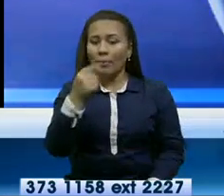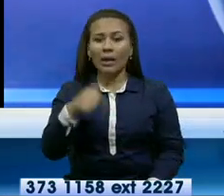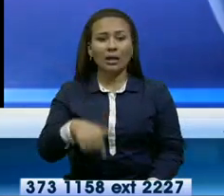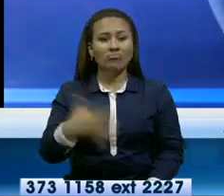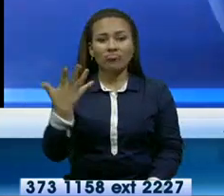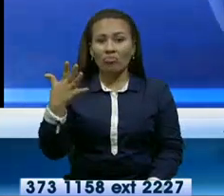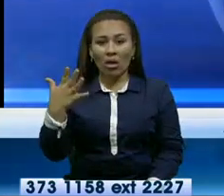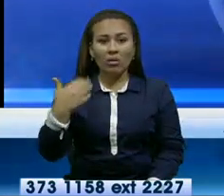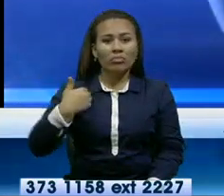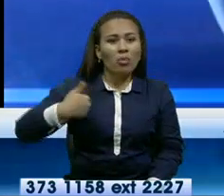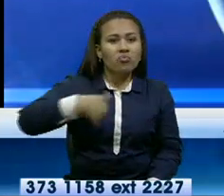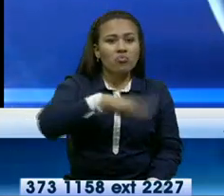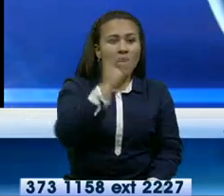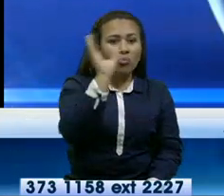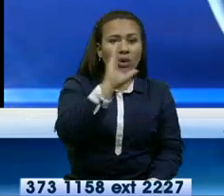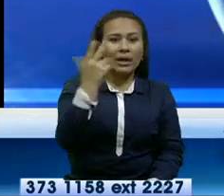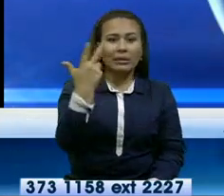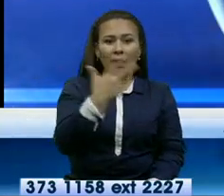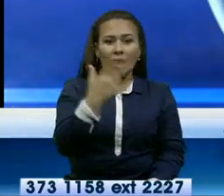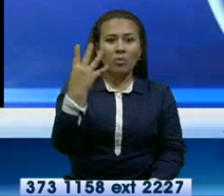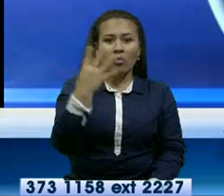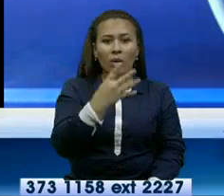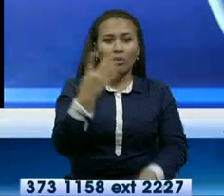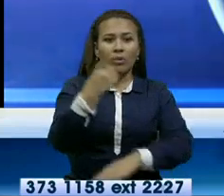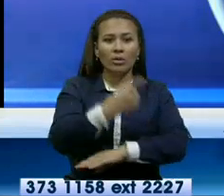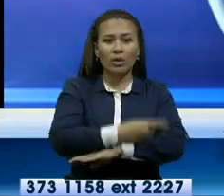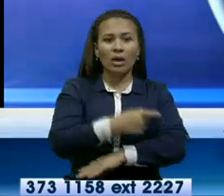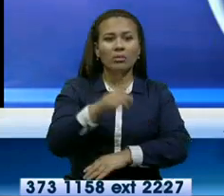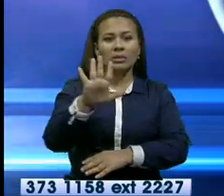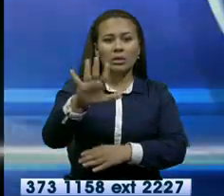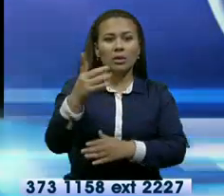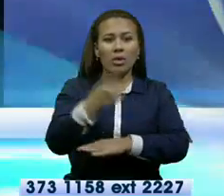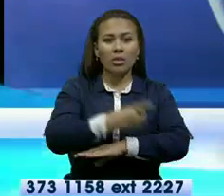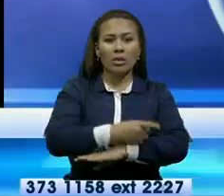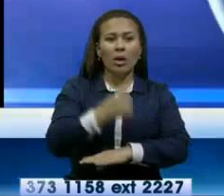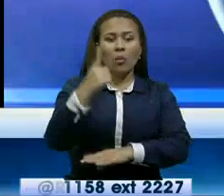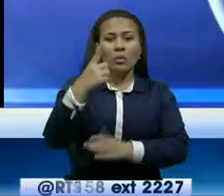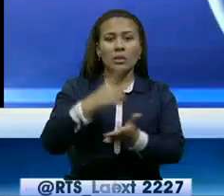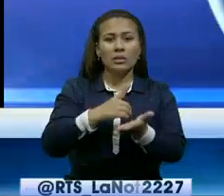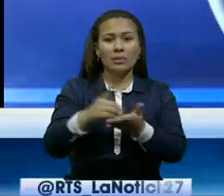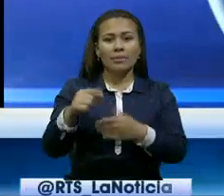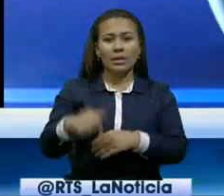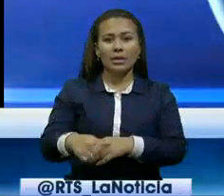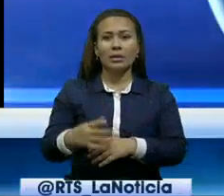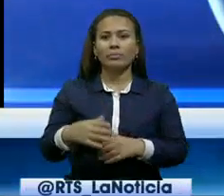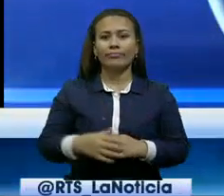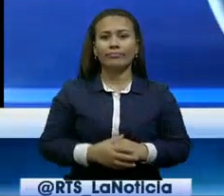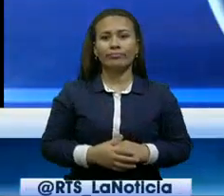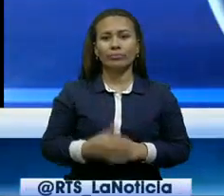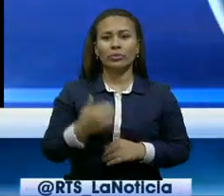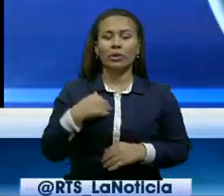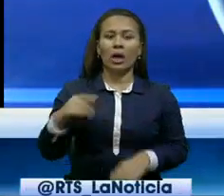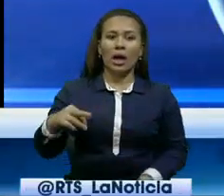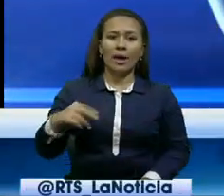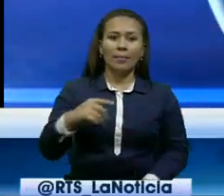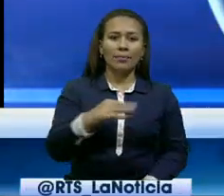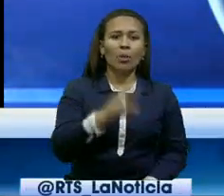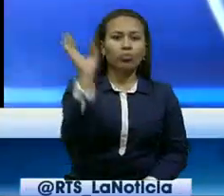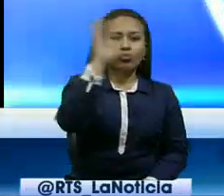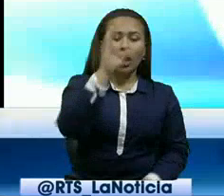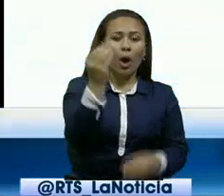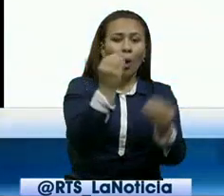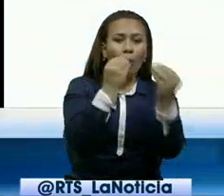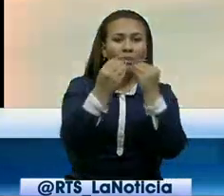comida. A veces estoy 3, 4 días, 5 días, una semana, y ahí traigo algo por ahí para tener que comer alguna